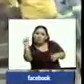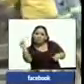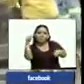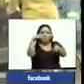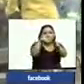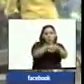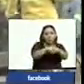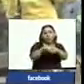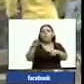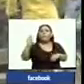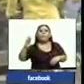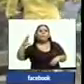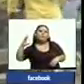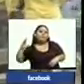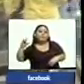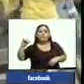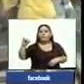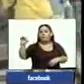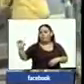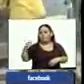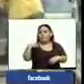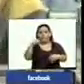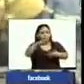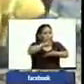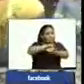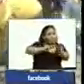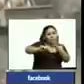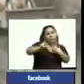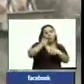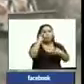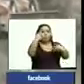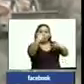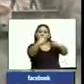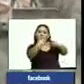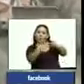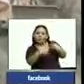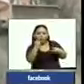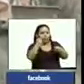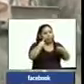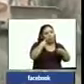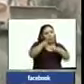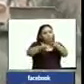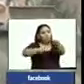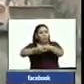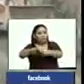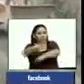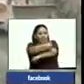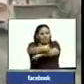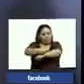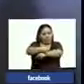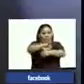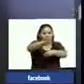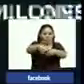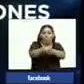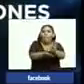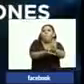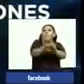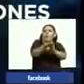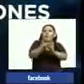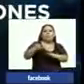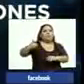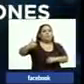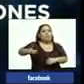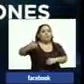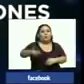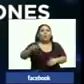otorgados por la BCIE, las medidas ambientales, administración, supervisión e ingeniería, todo incrementó. Tras varios años,